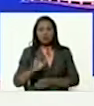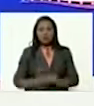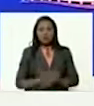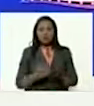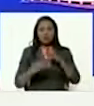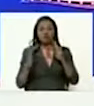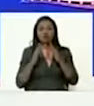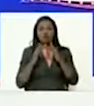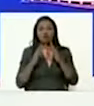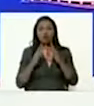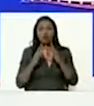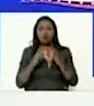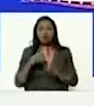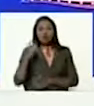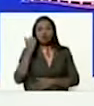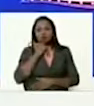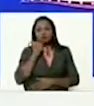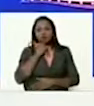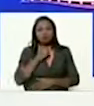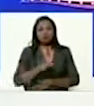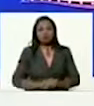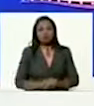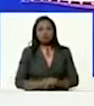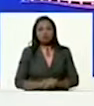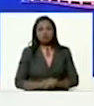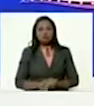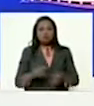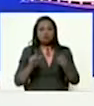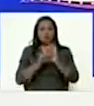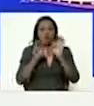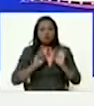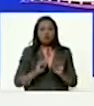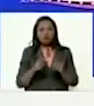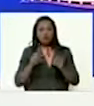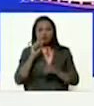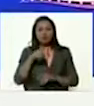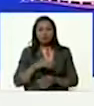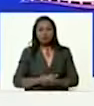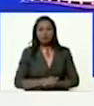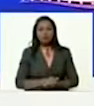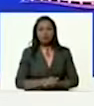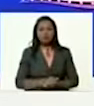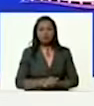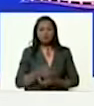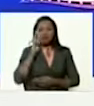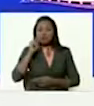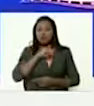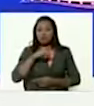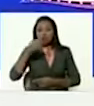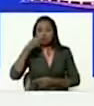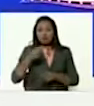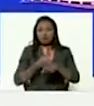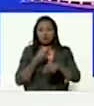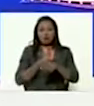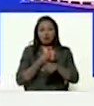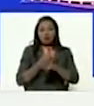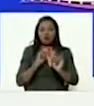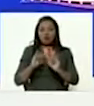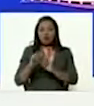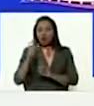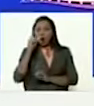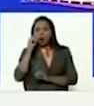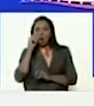Vámonos directo a Valencia. Naguará, Valencia, ya. Allá está nuestro gobernador Draculín.